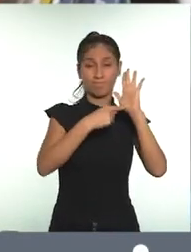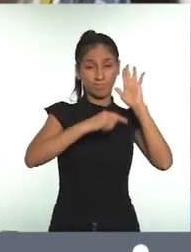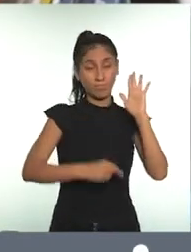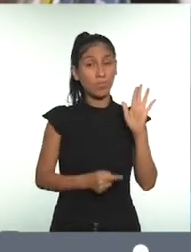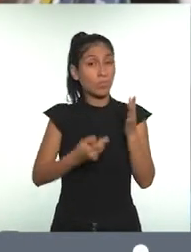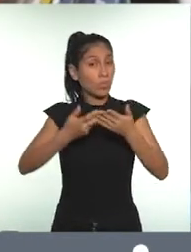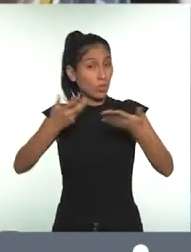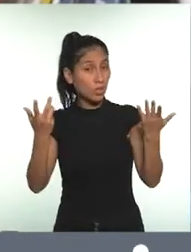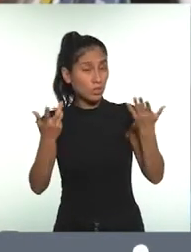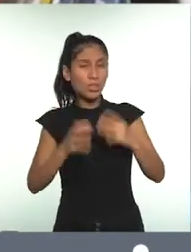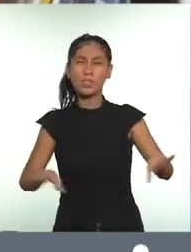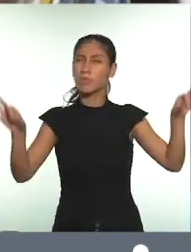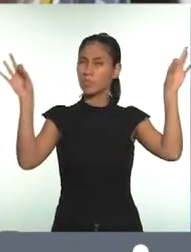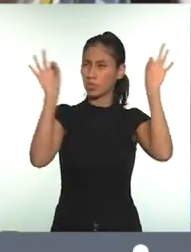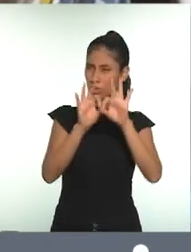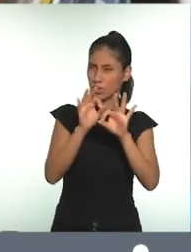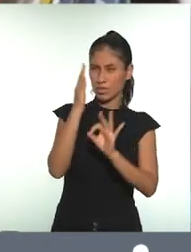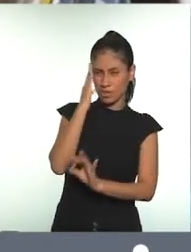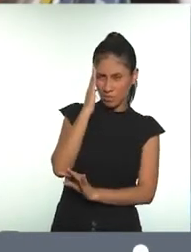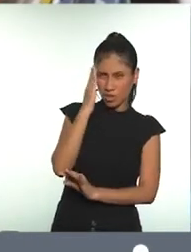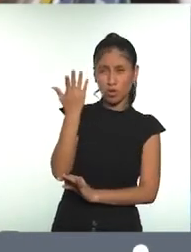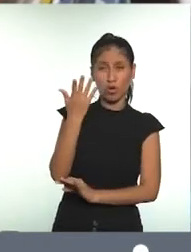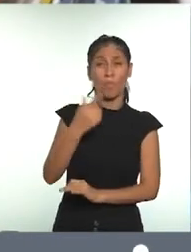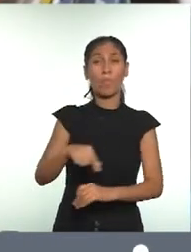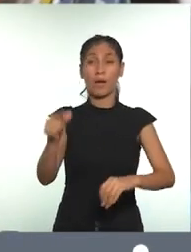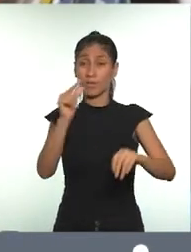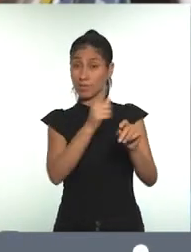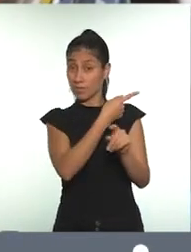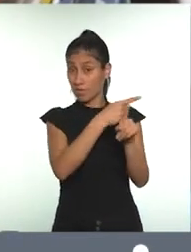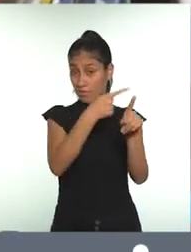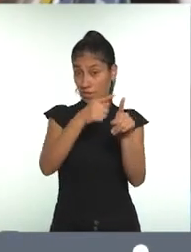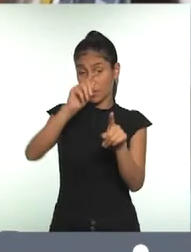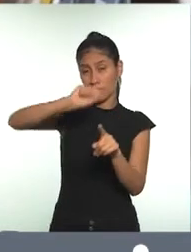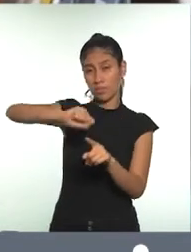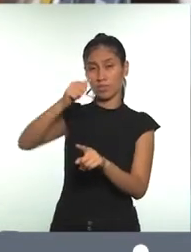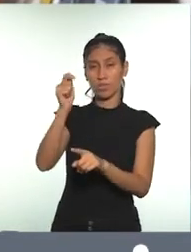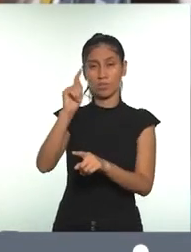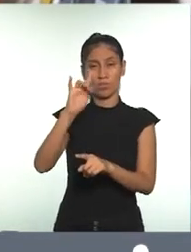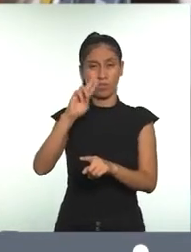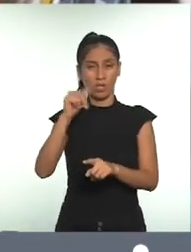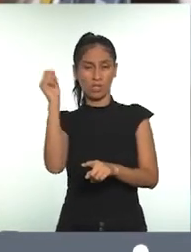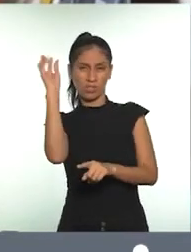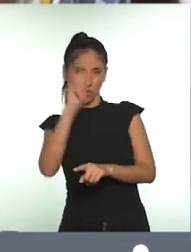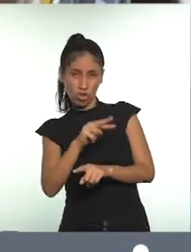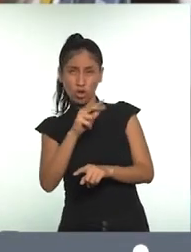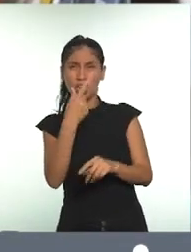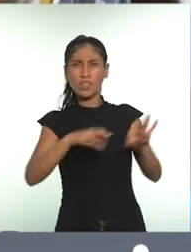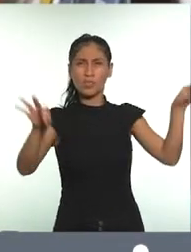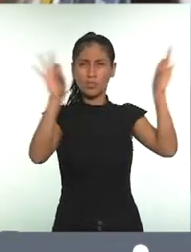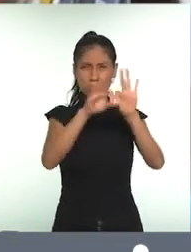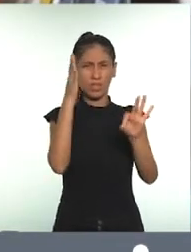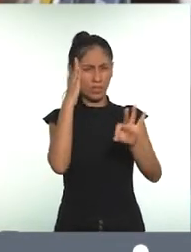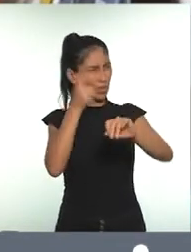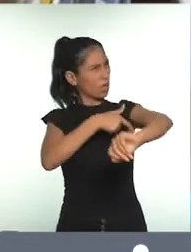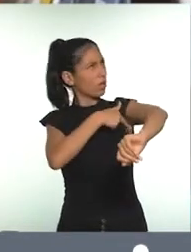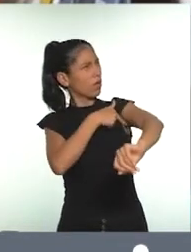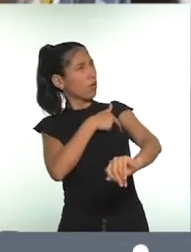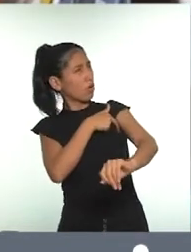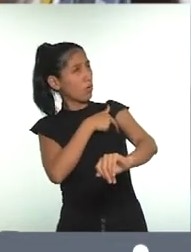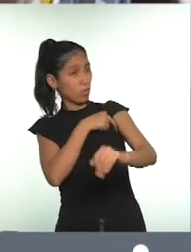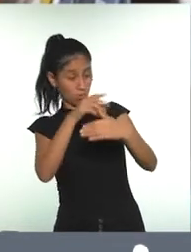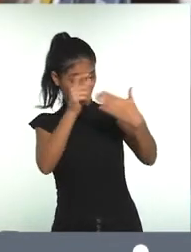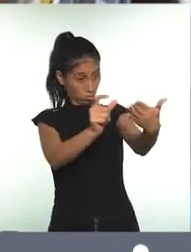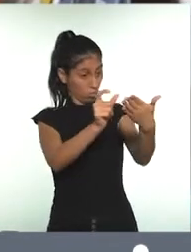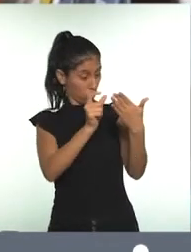feliz. Por ello, es importante saber medir el nivel de saturación de oxígeno en la sangre con el fin de saber actuar